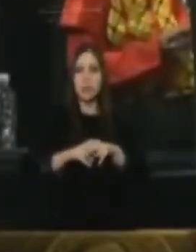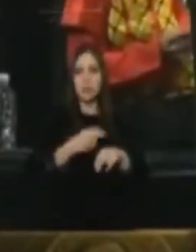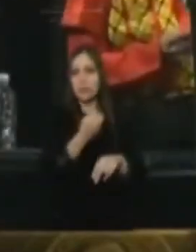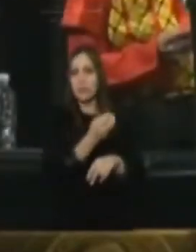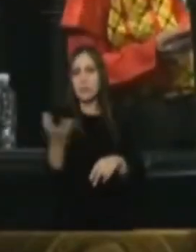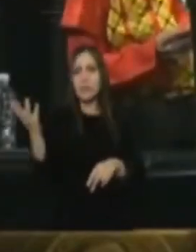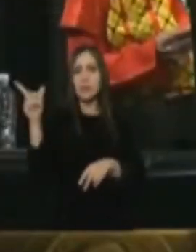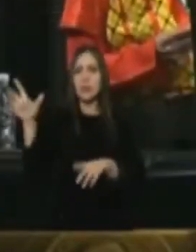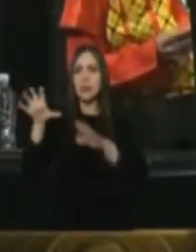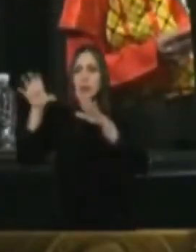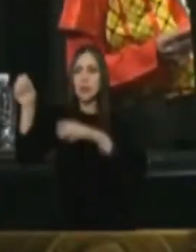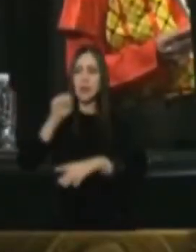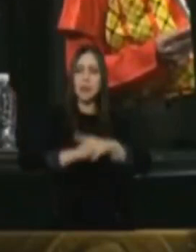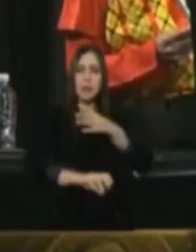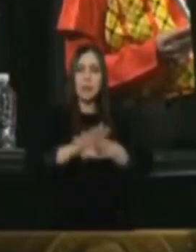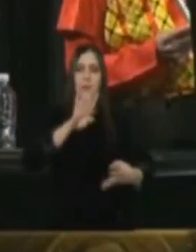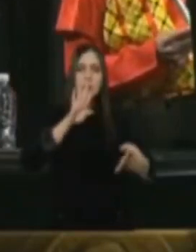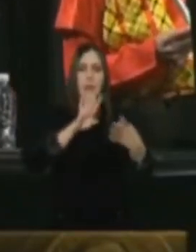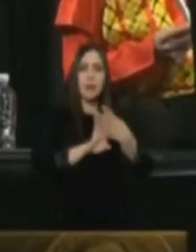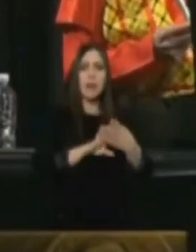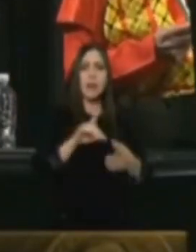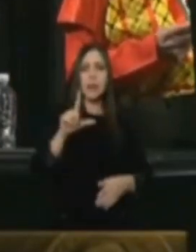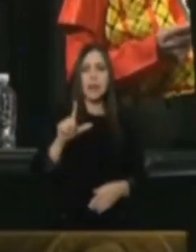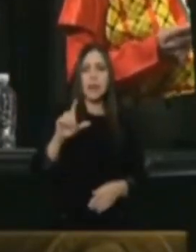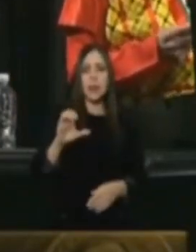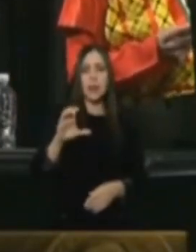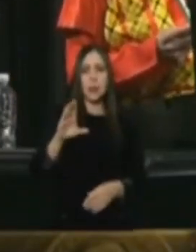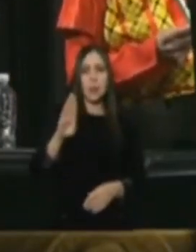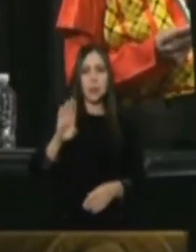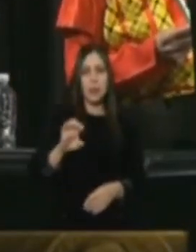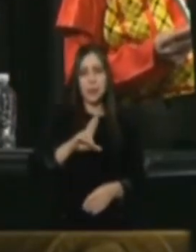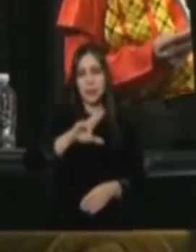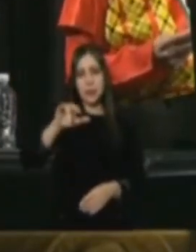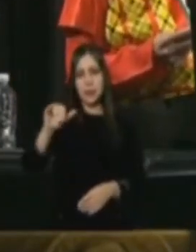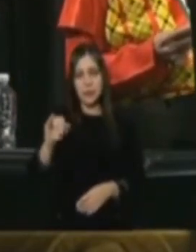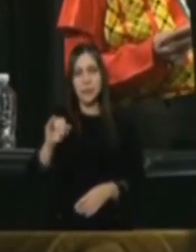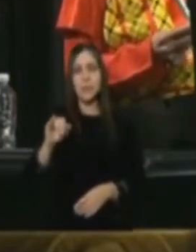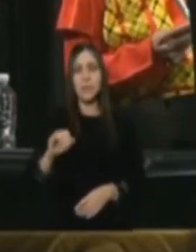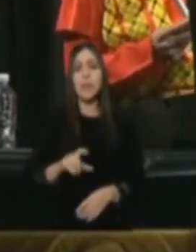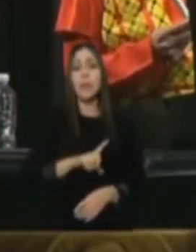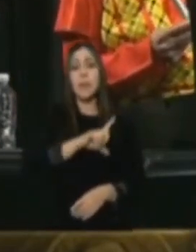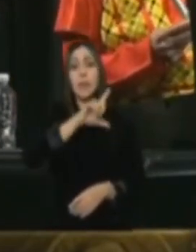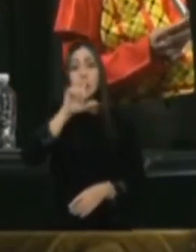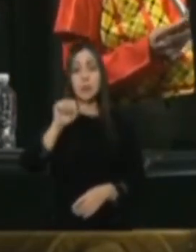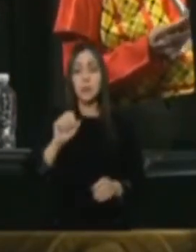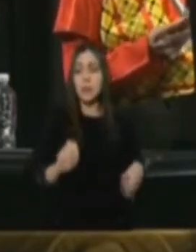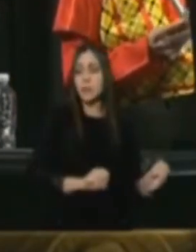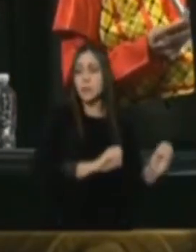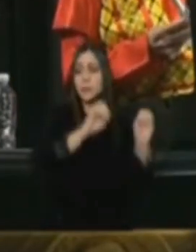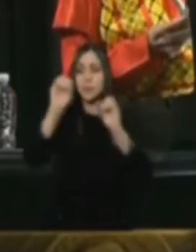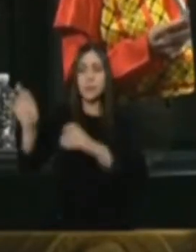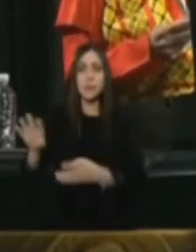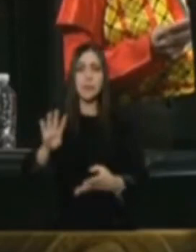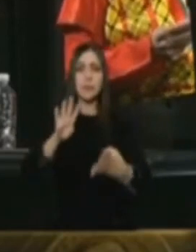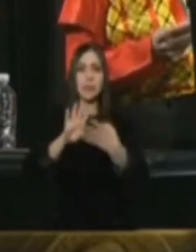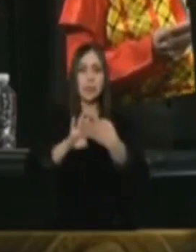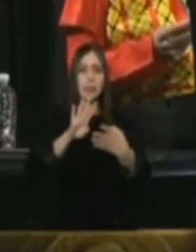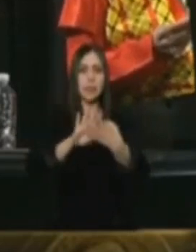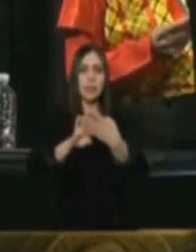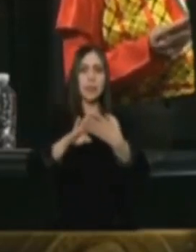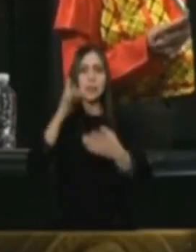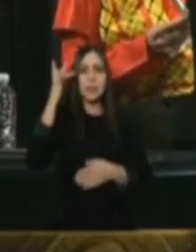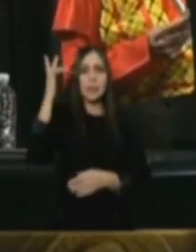encarcelados en el Palacio Negro de Lecumberri y más tarde en Santa Marta, Catitla. Quienes